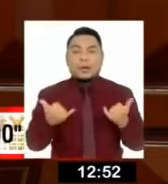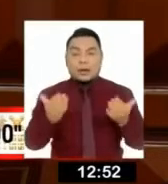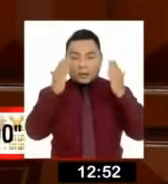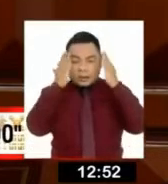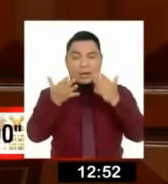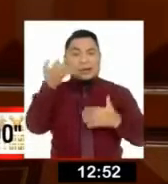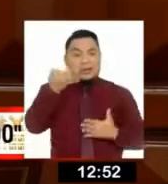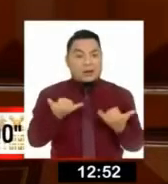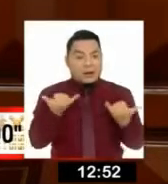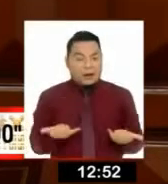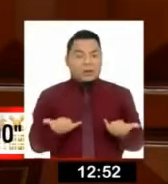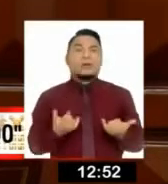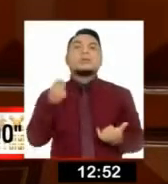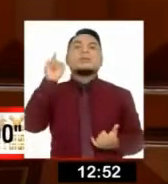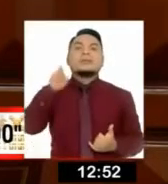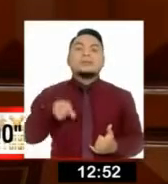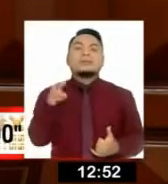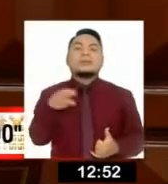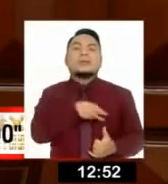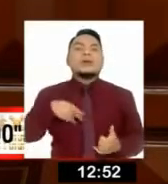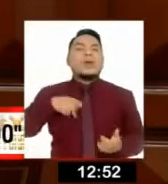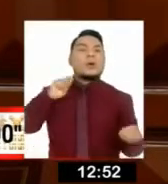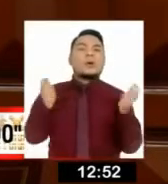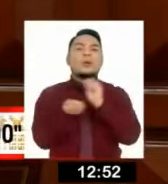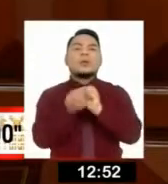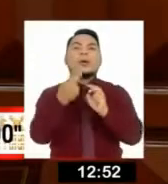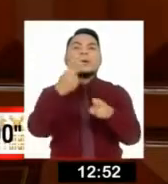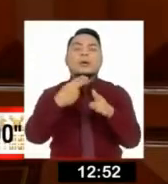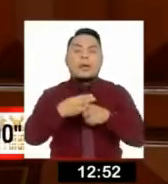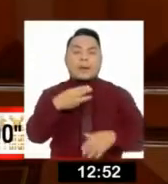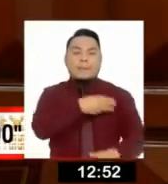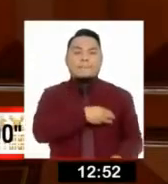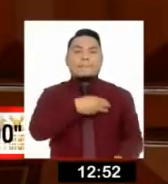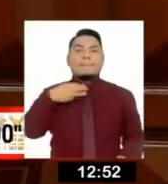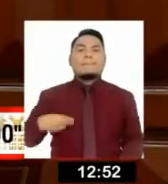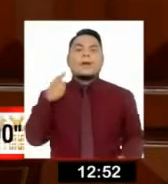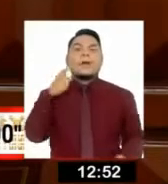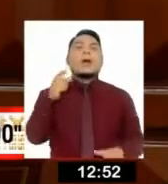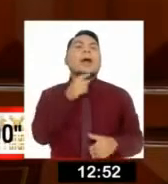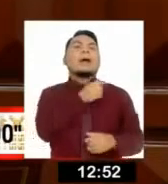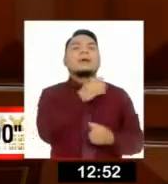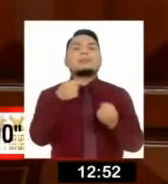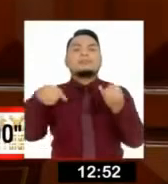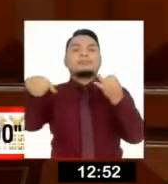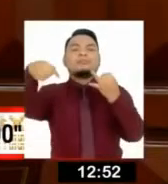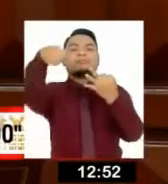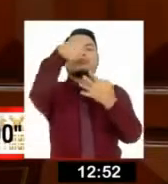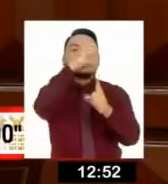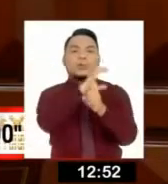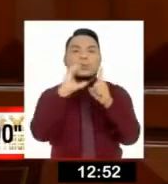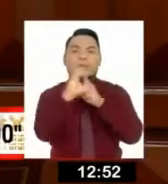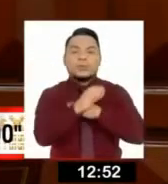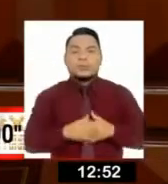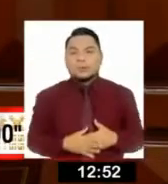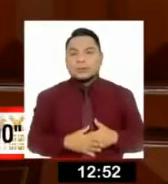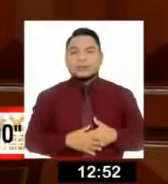la realidad deberá ser renombrado como el Ministerio de las Culturas. En un